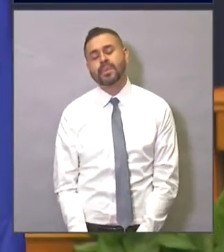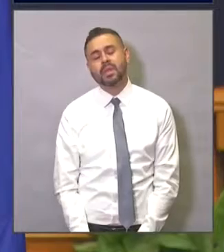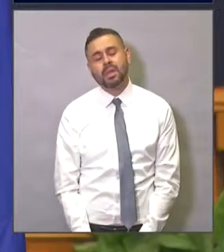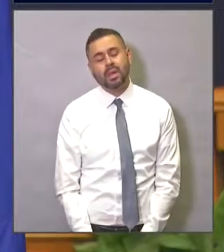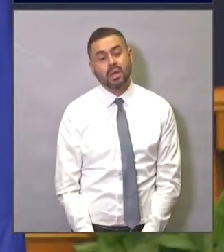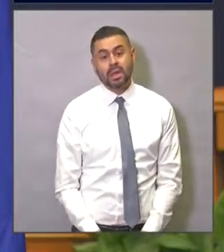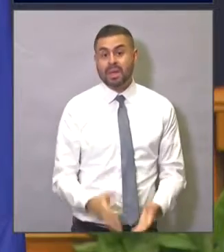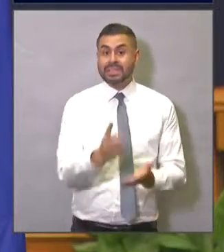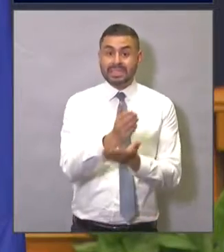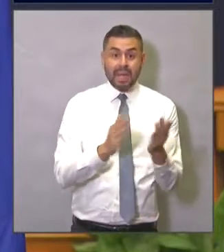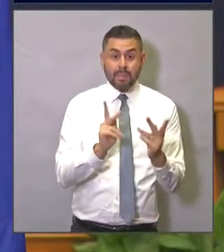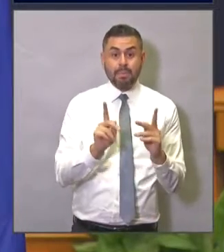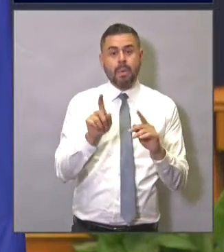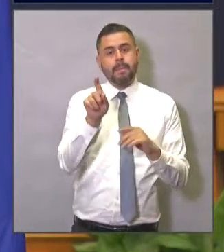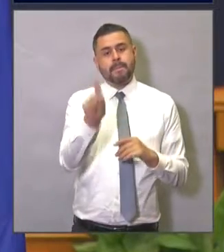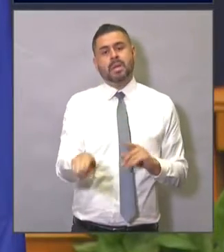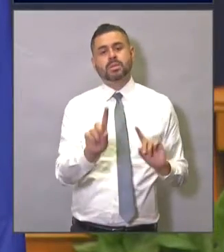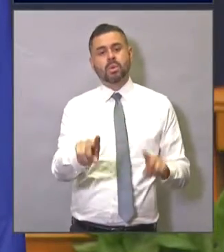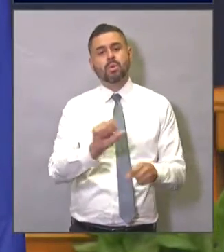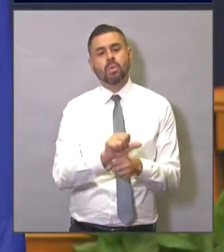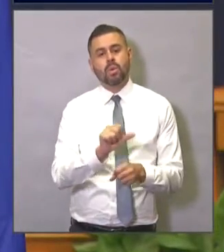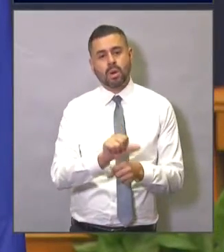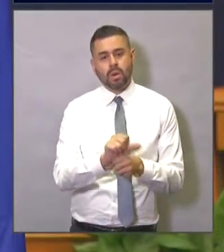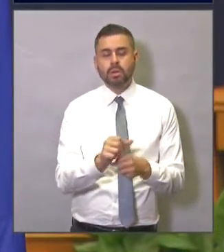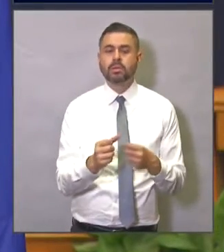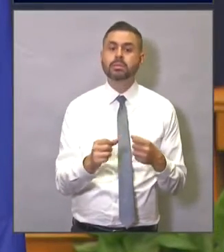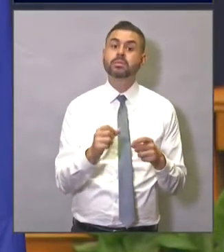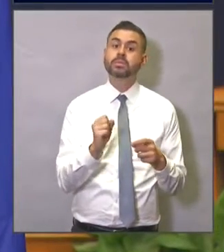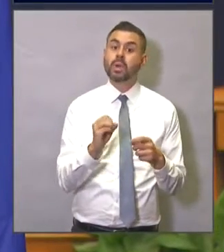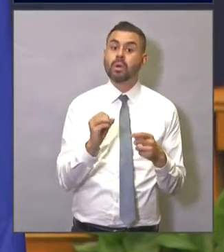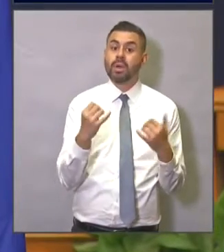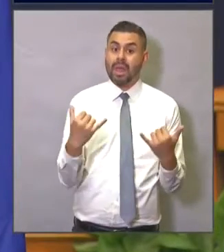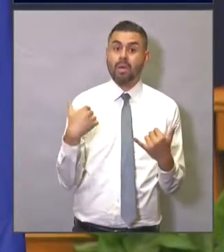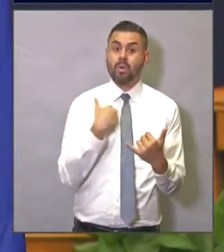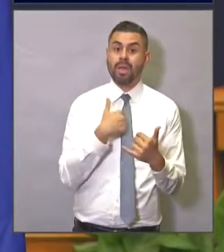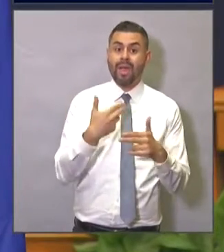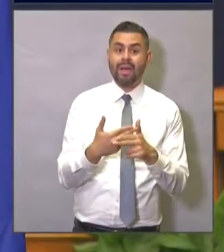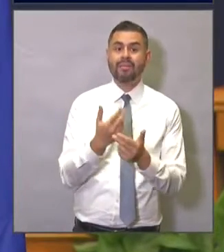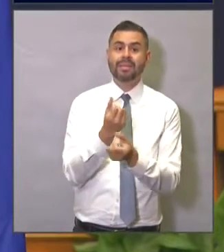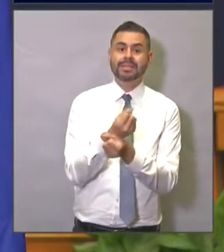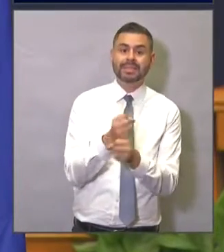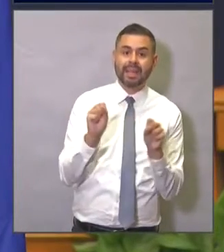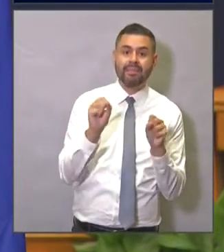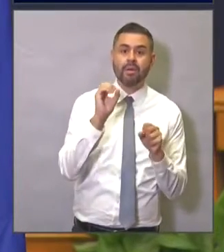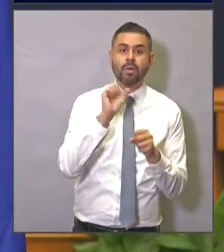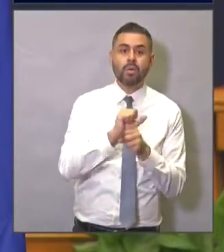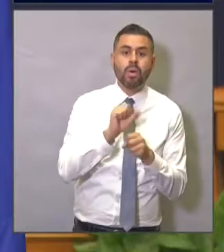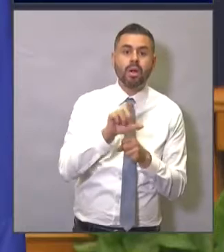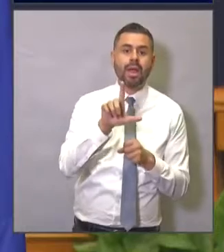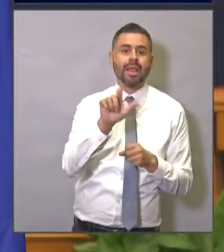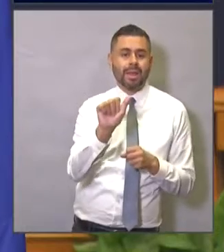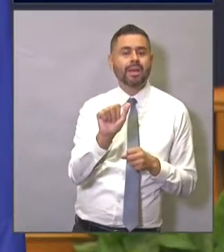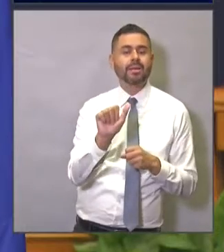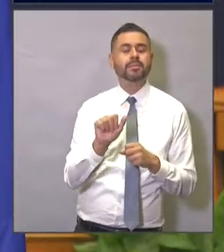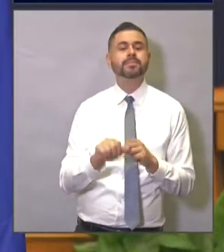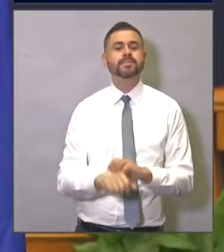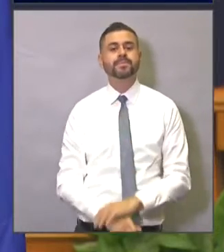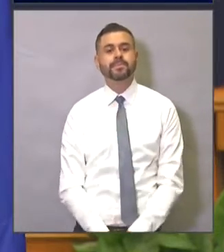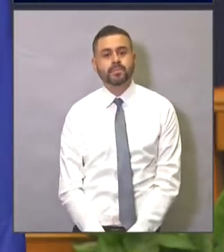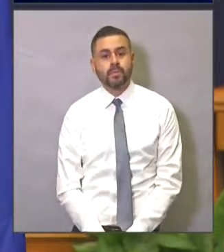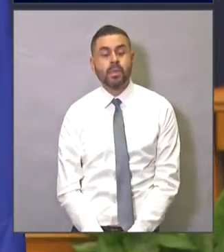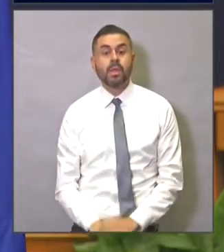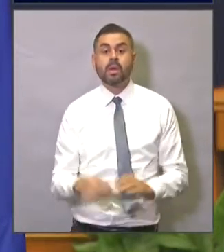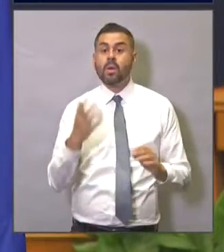esa razón, quiero anunciar un nuevo programa llamado Safer at Work LA, gracias a nuestros departamentos